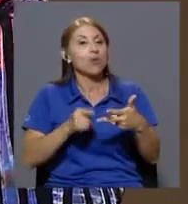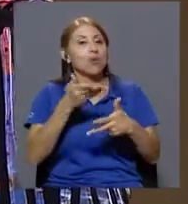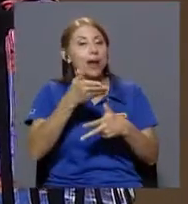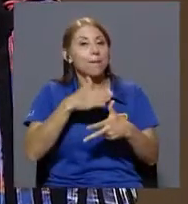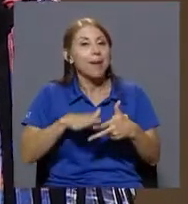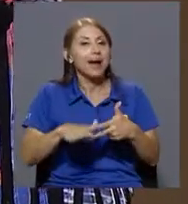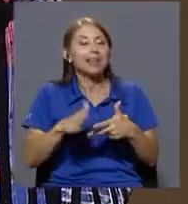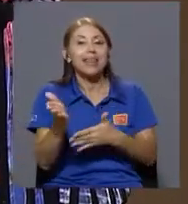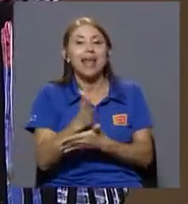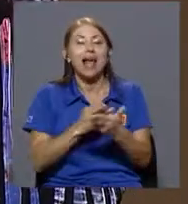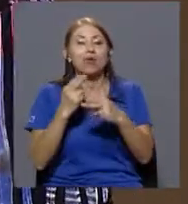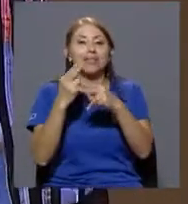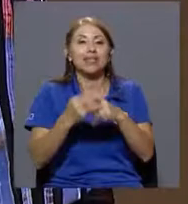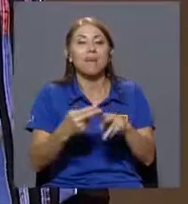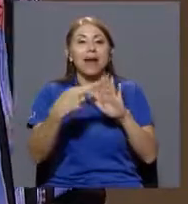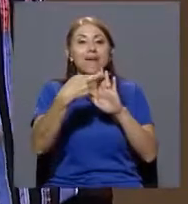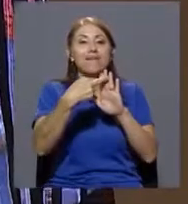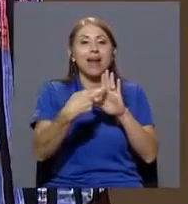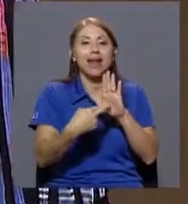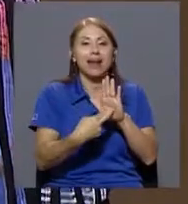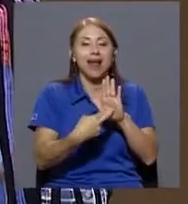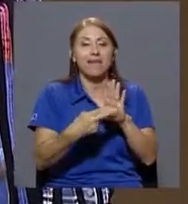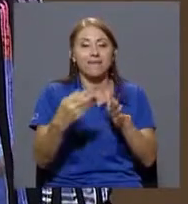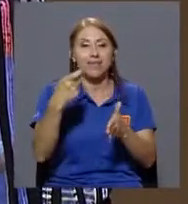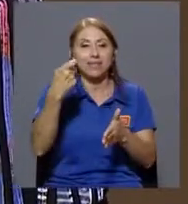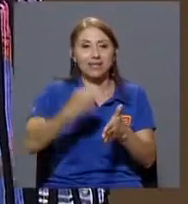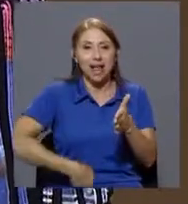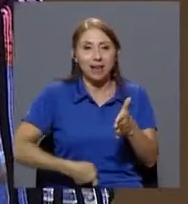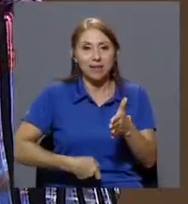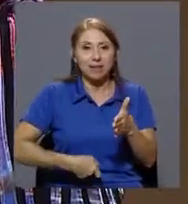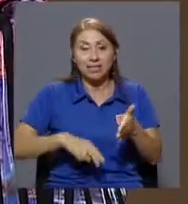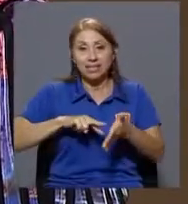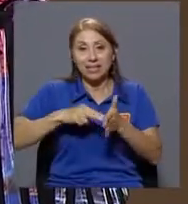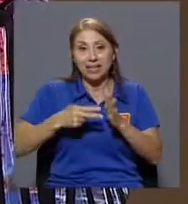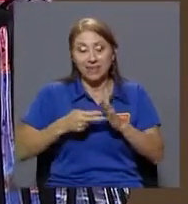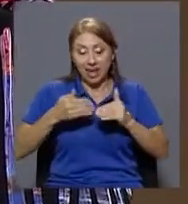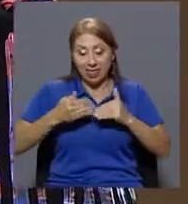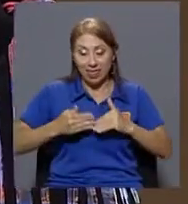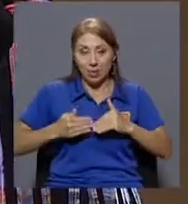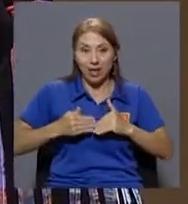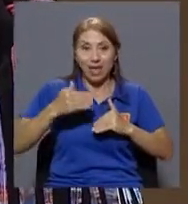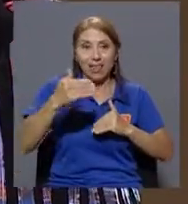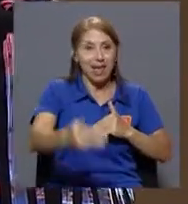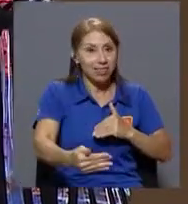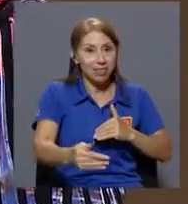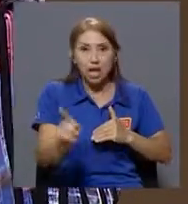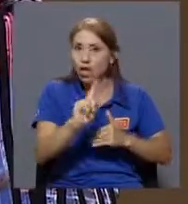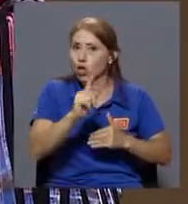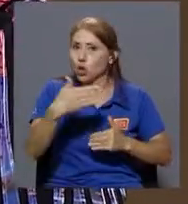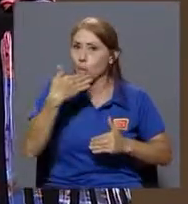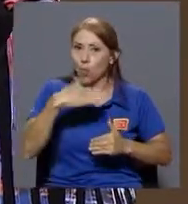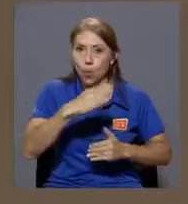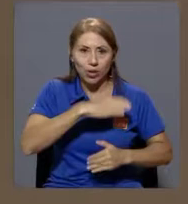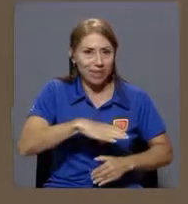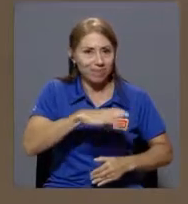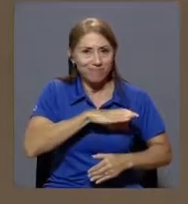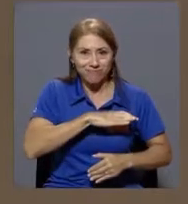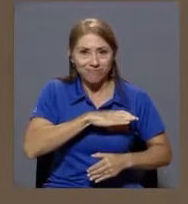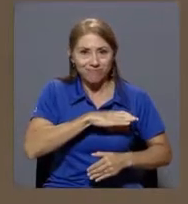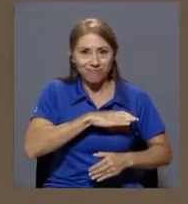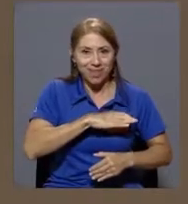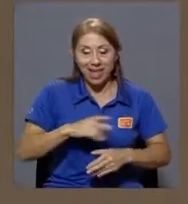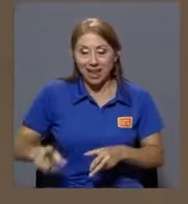regla fiscal, que es que en adelante no nos volvamos a portar tan mal gastando más de los ingresos.